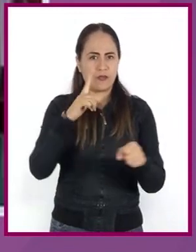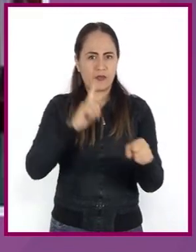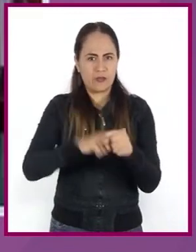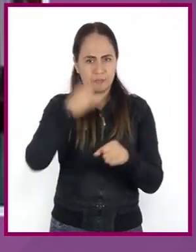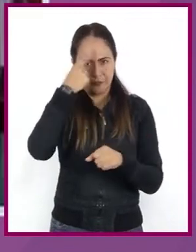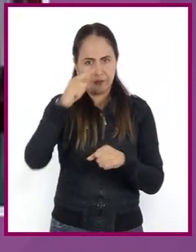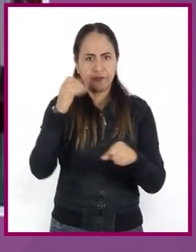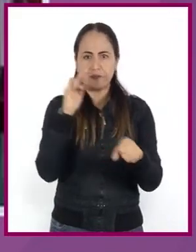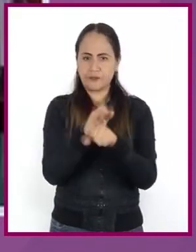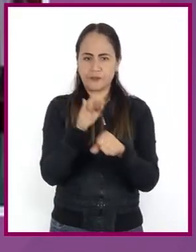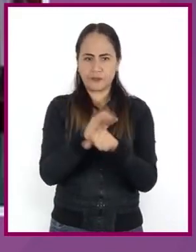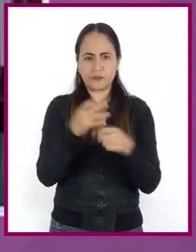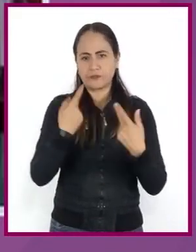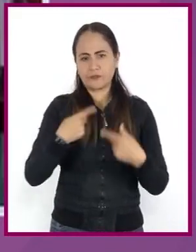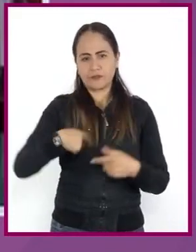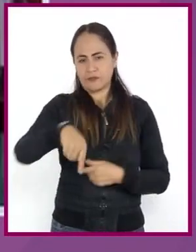Consumidor.